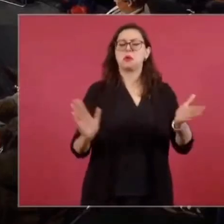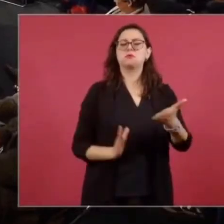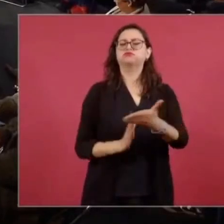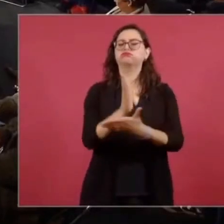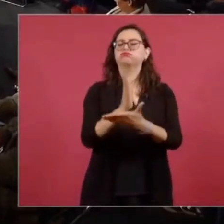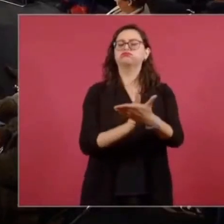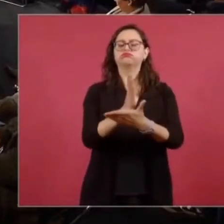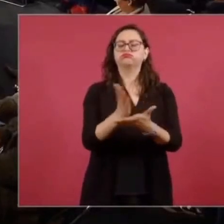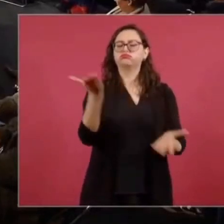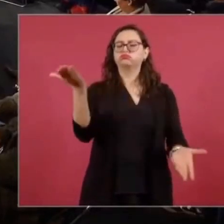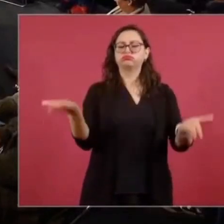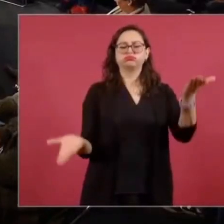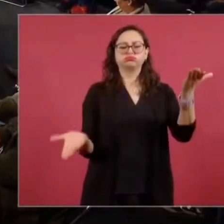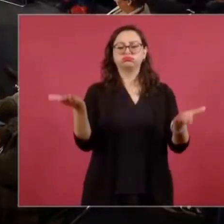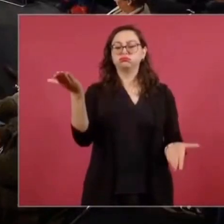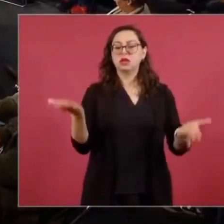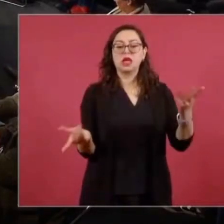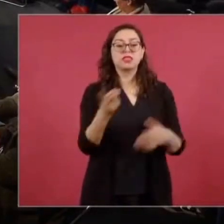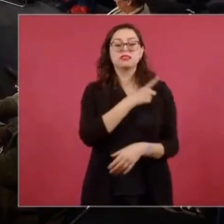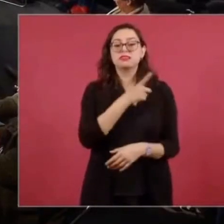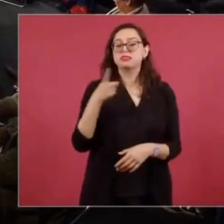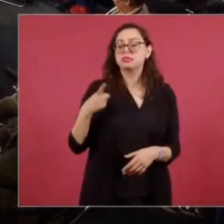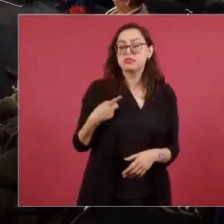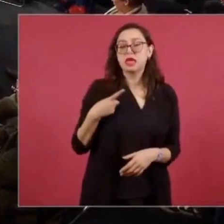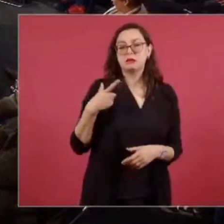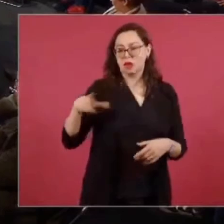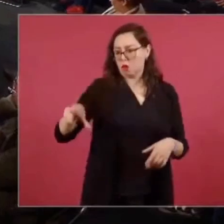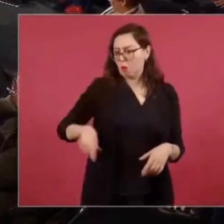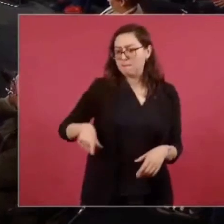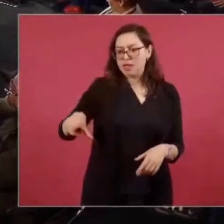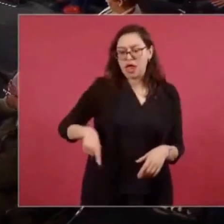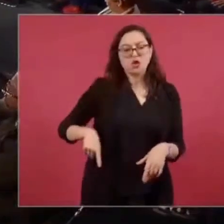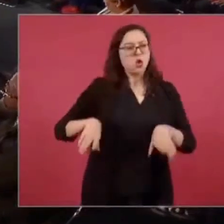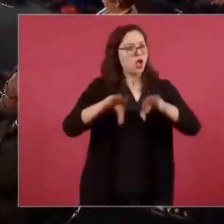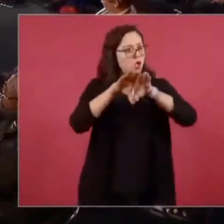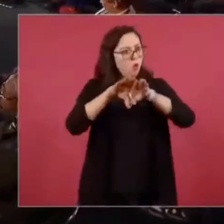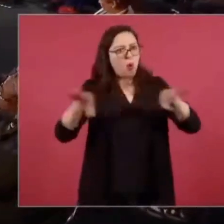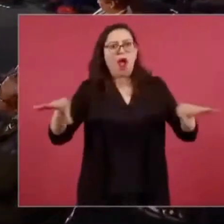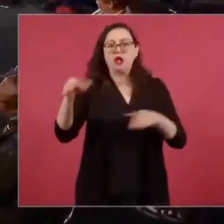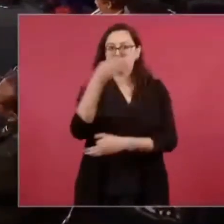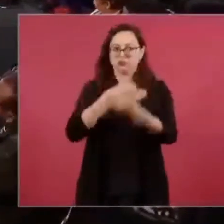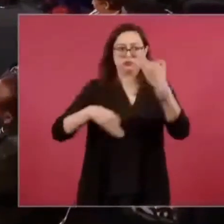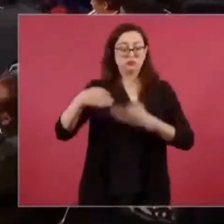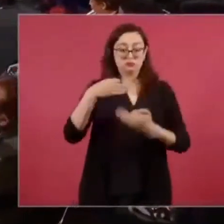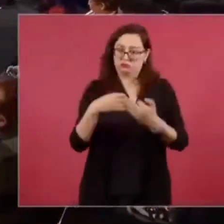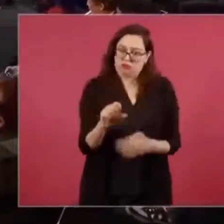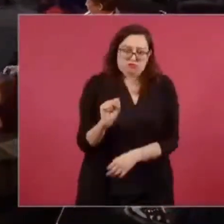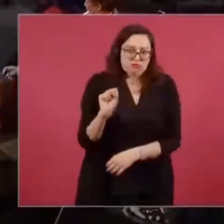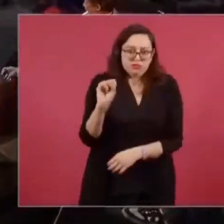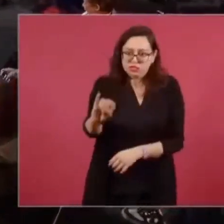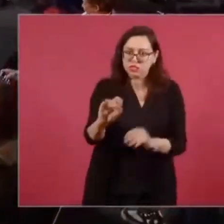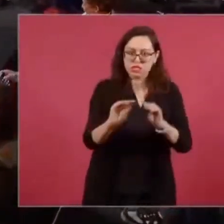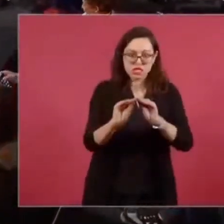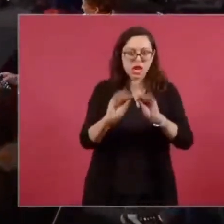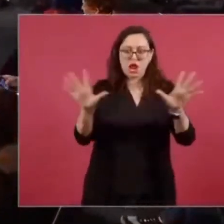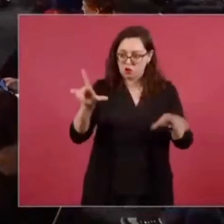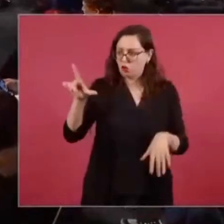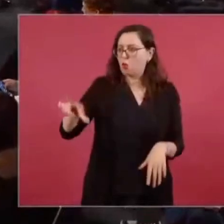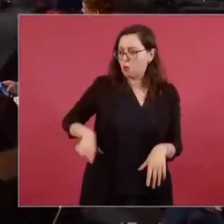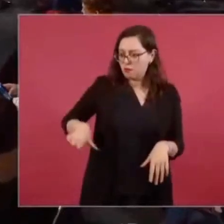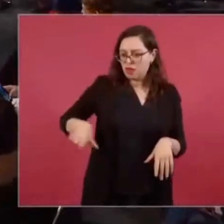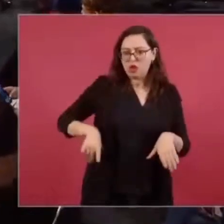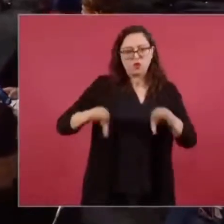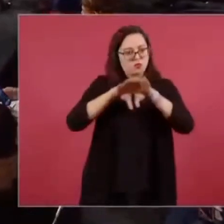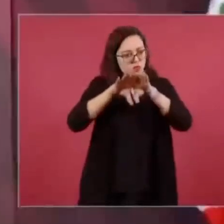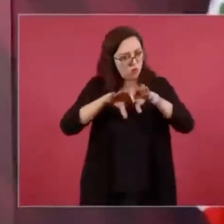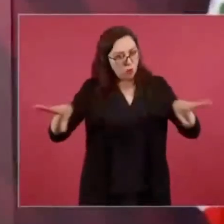hay que gobernar para todos. Sí, sí, sí, sí. Sí, sí, sí, sí, sí. Hay que gobernar para todos, respetar